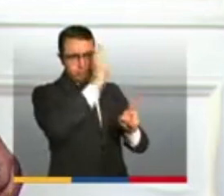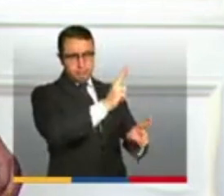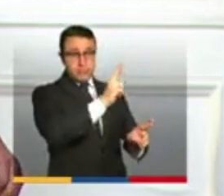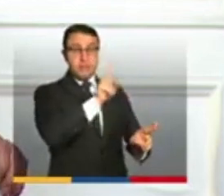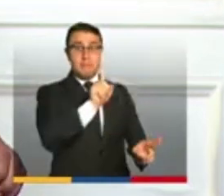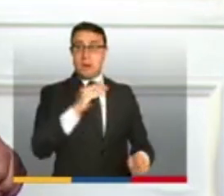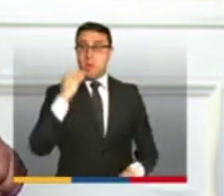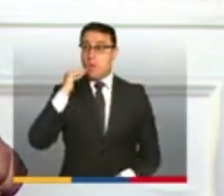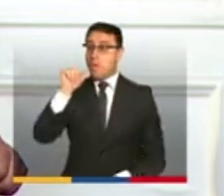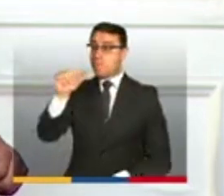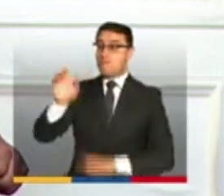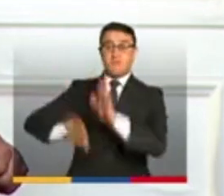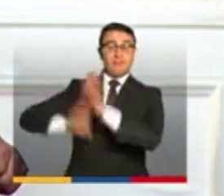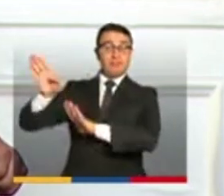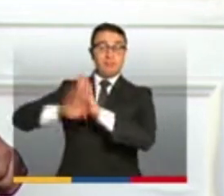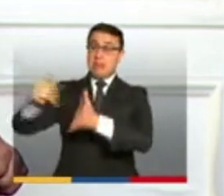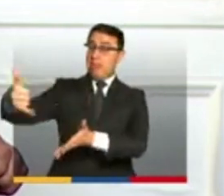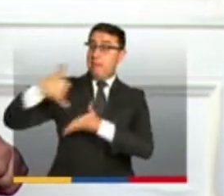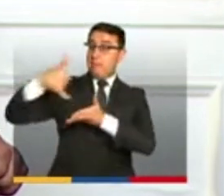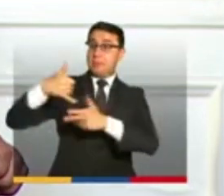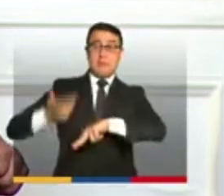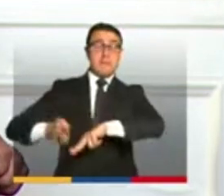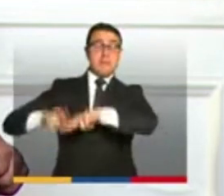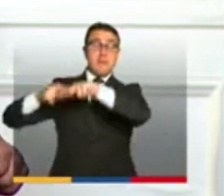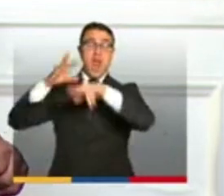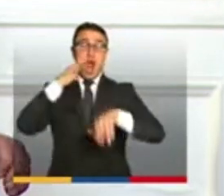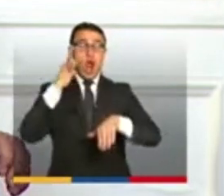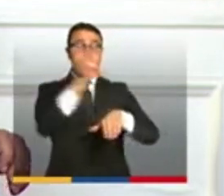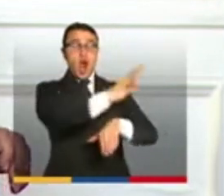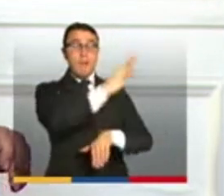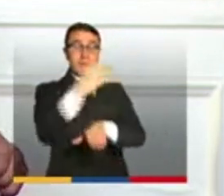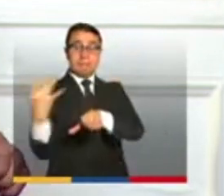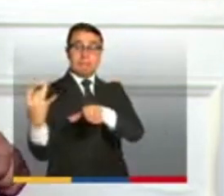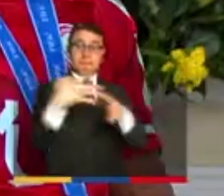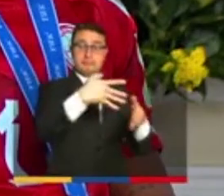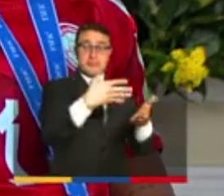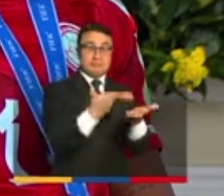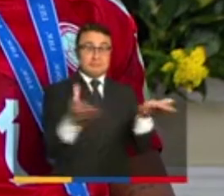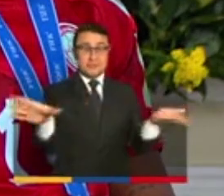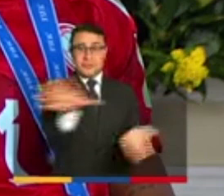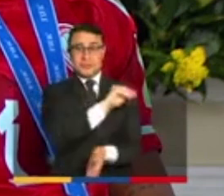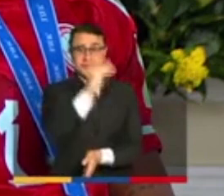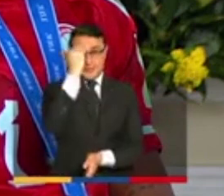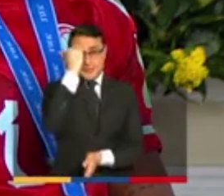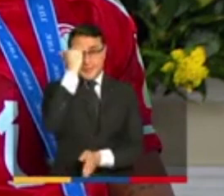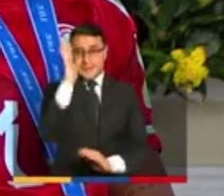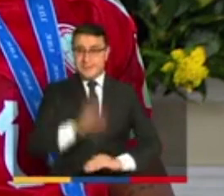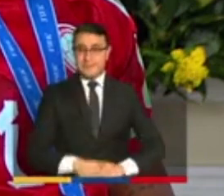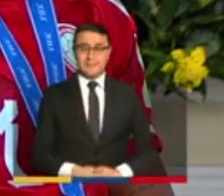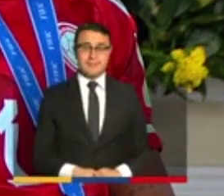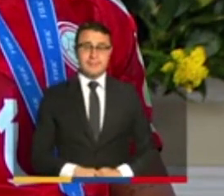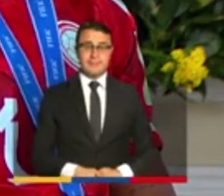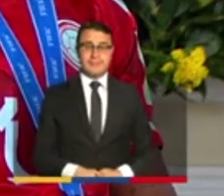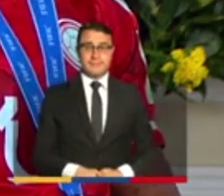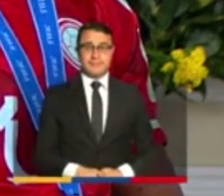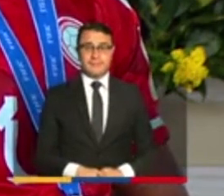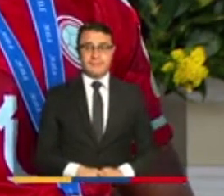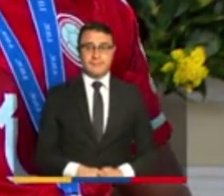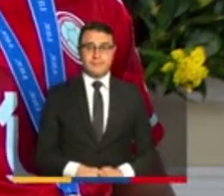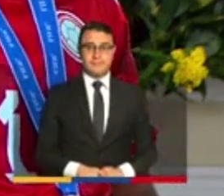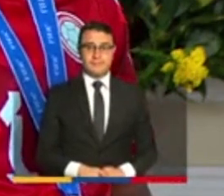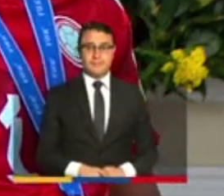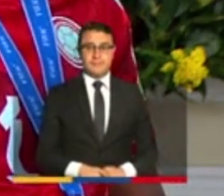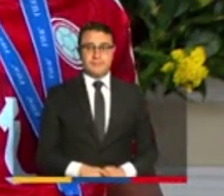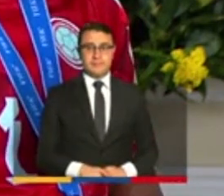sacado más títulos que los muchachos, como todo el mundo sabe aquí. No nos hemos podido acercar